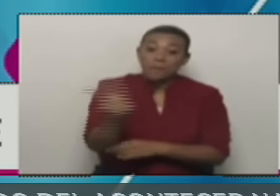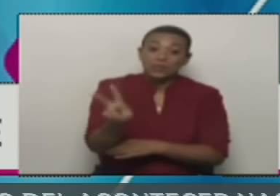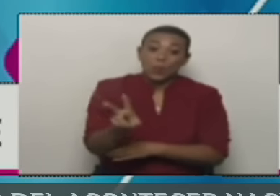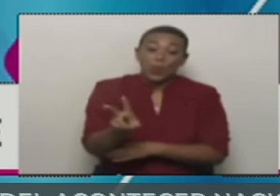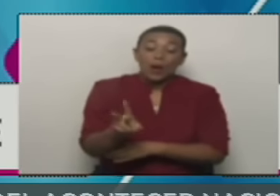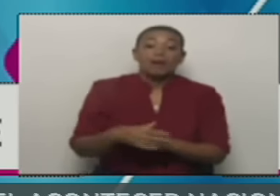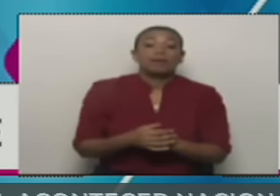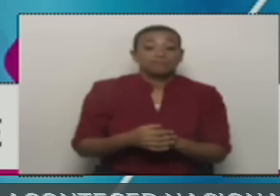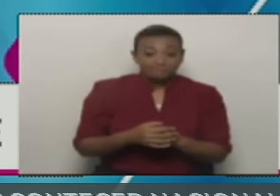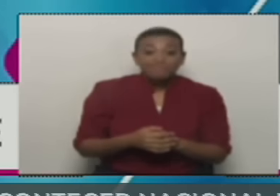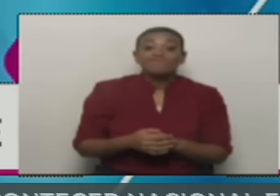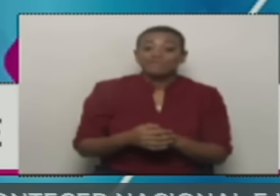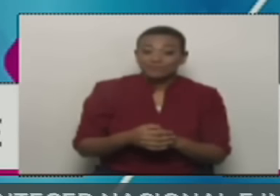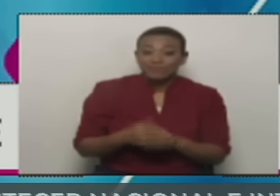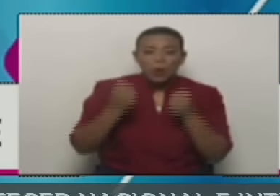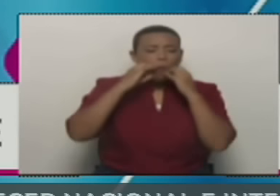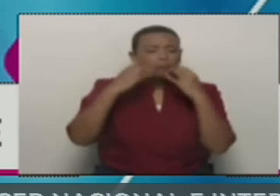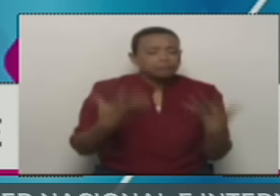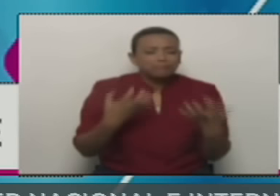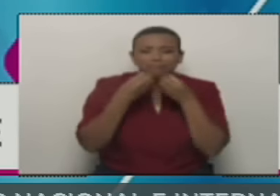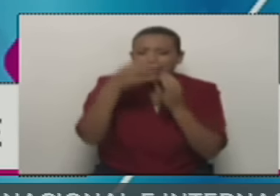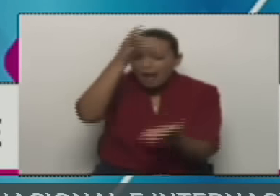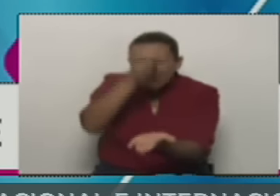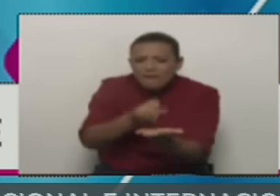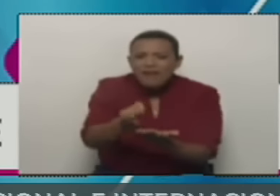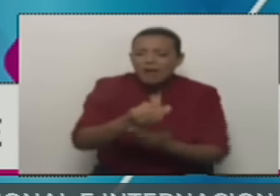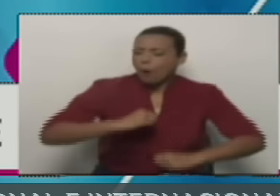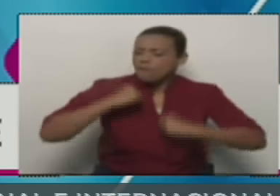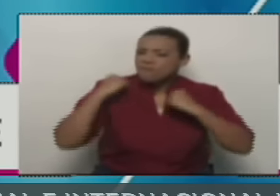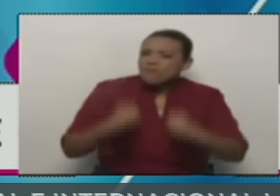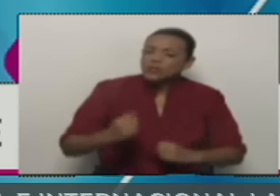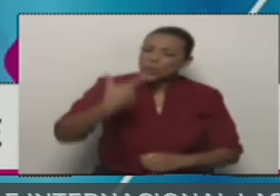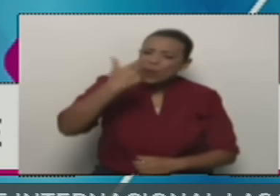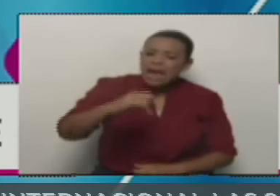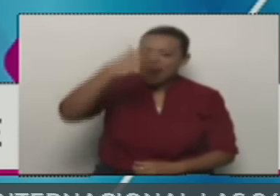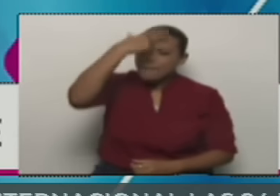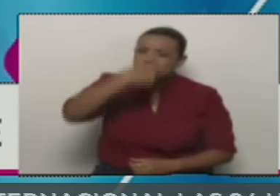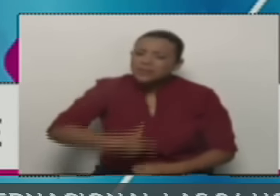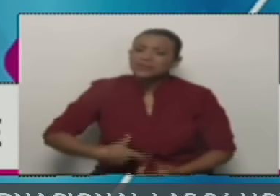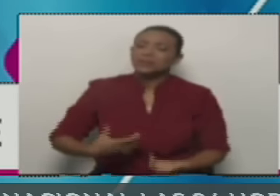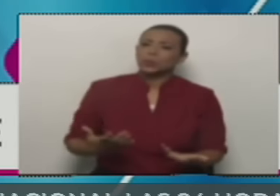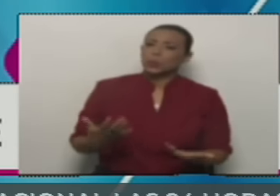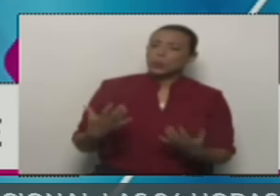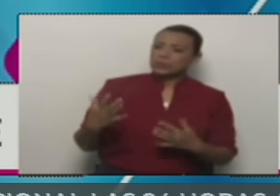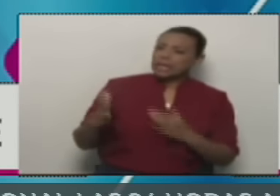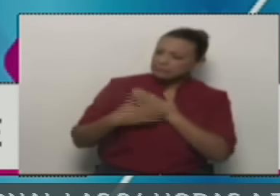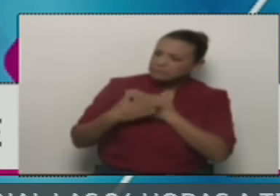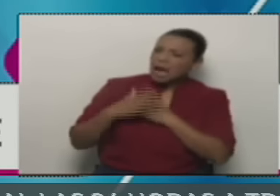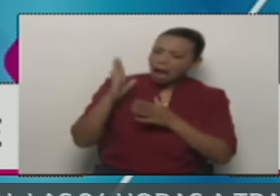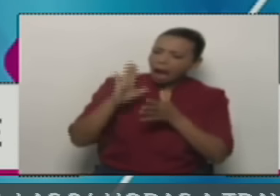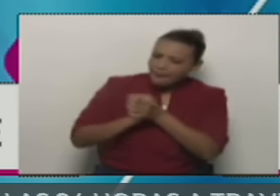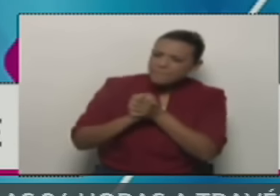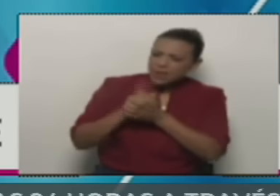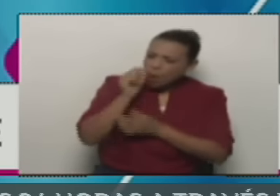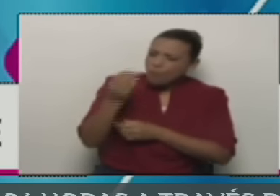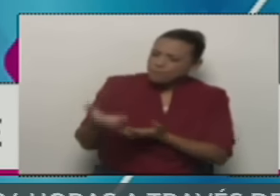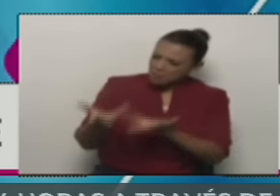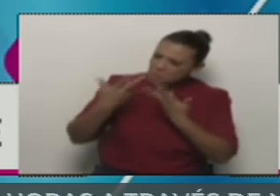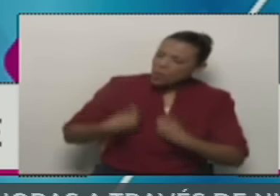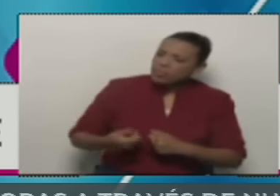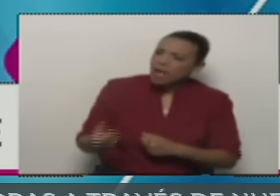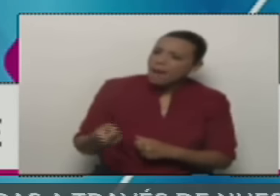Nuestra fe se basa en el poder más grande que tiene el ser humano. Se lo decía un gran amigo en el mundo en estos días. El